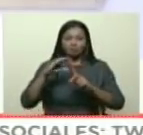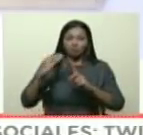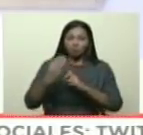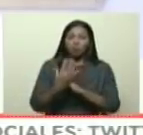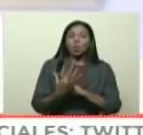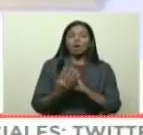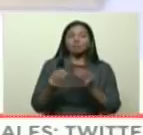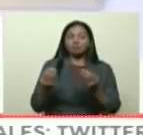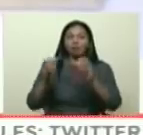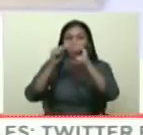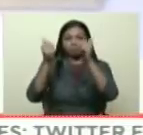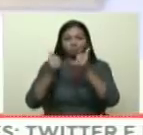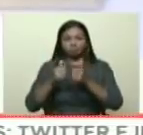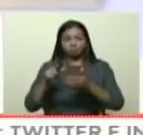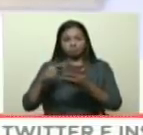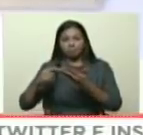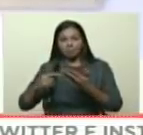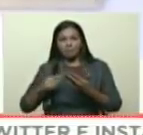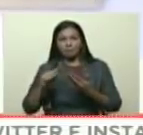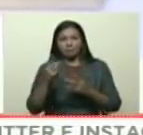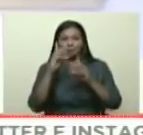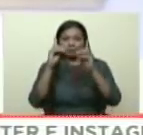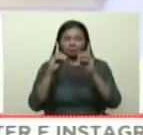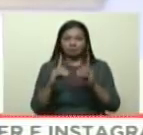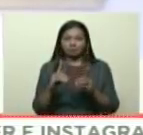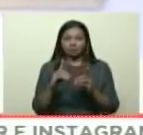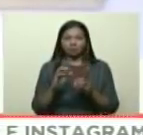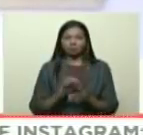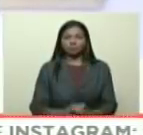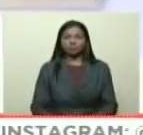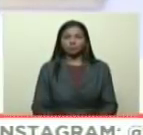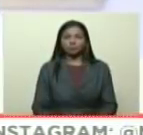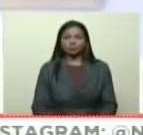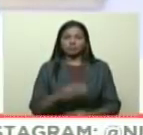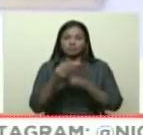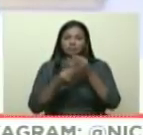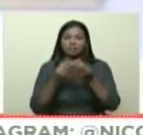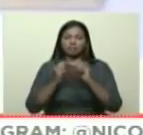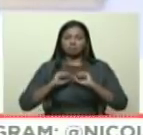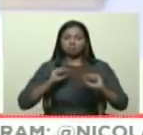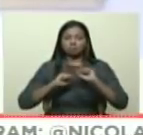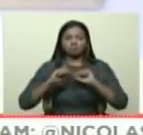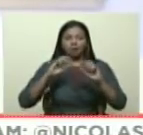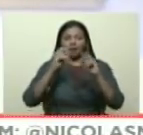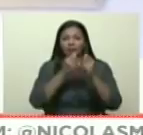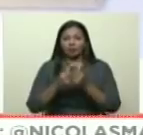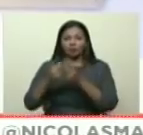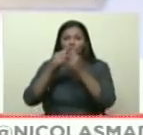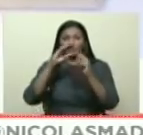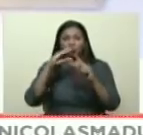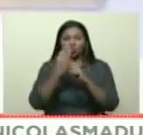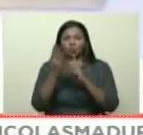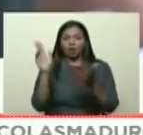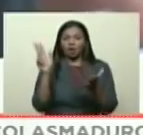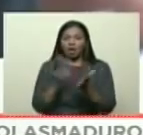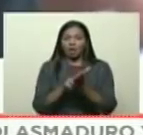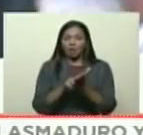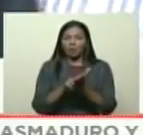disciplinas artística. Primera decisión, Ernesto Villegas, la creación del motor económico cultural,